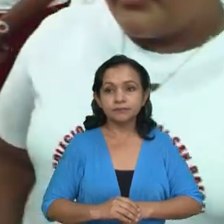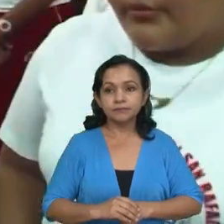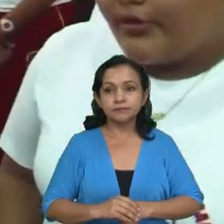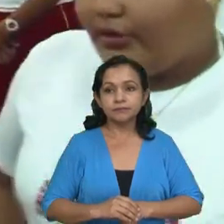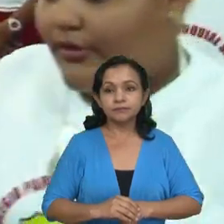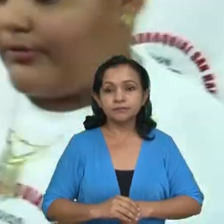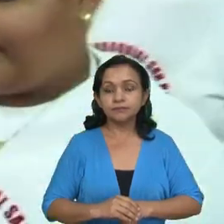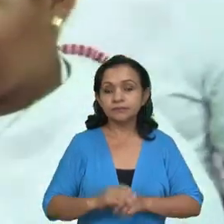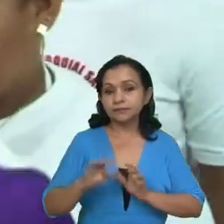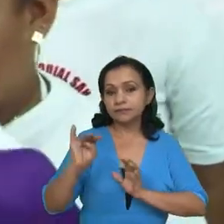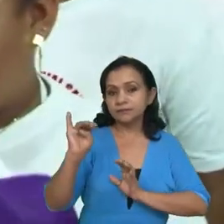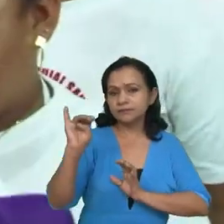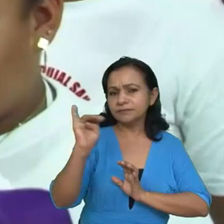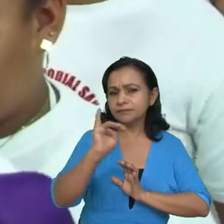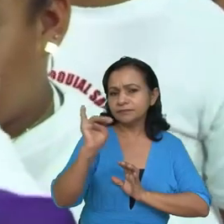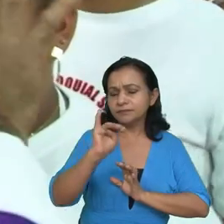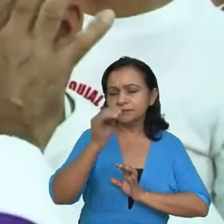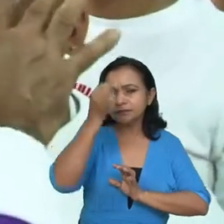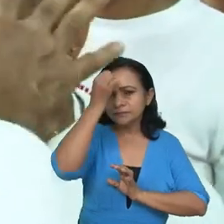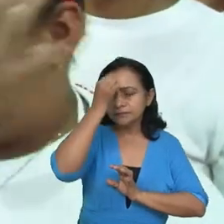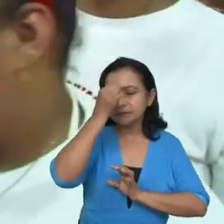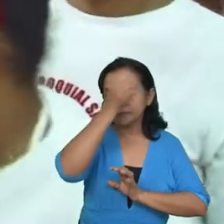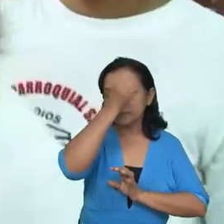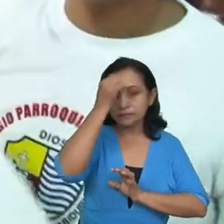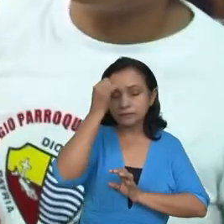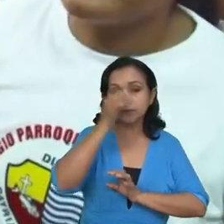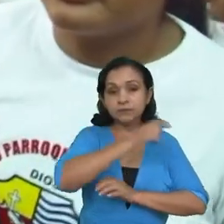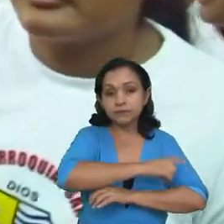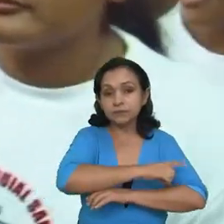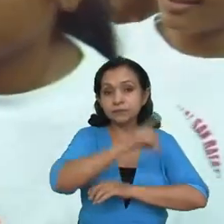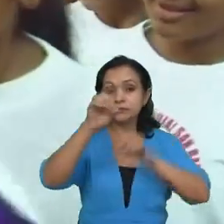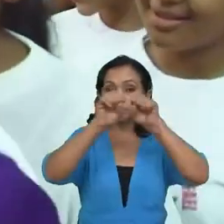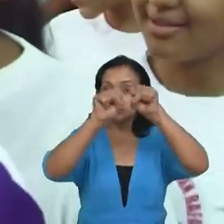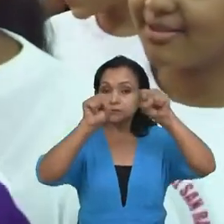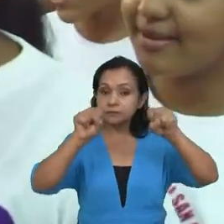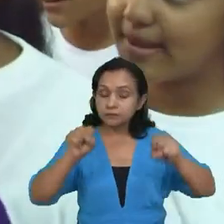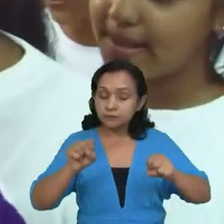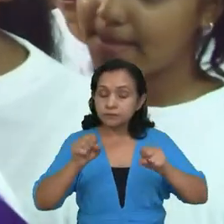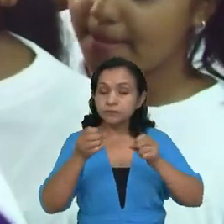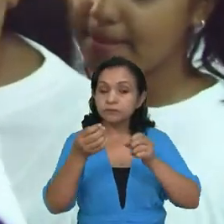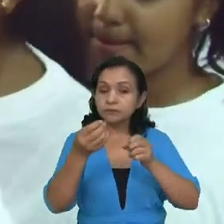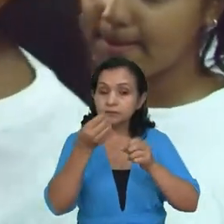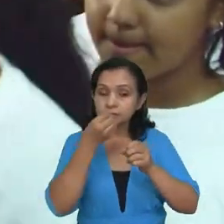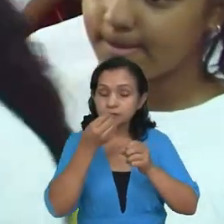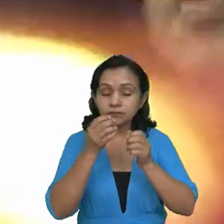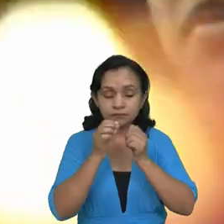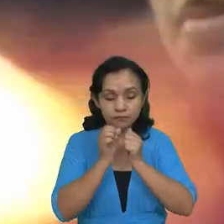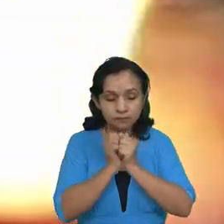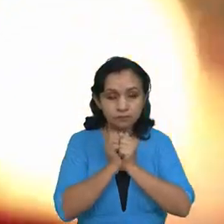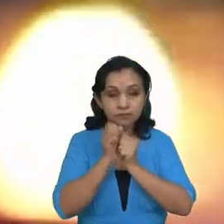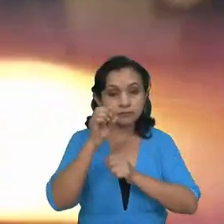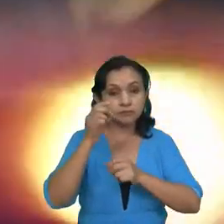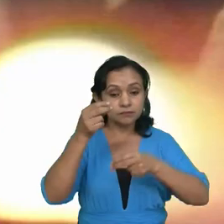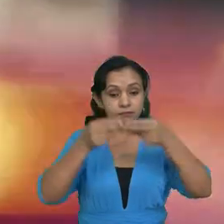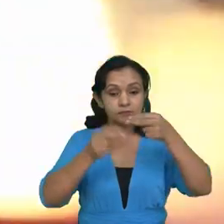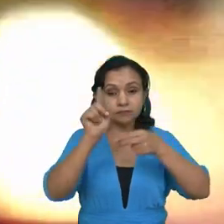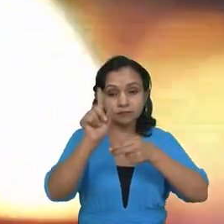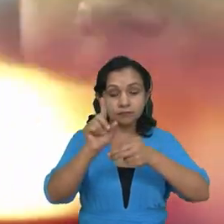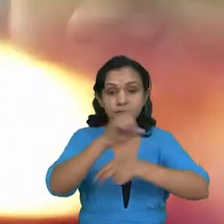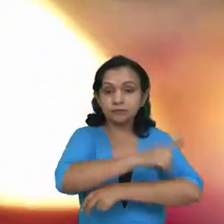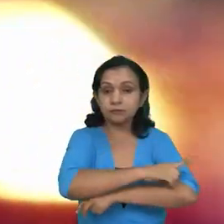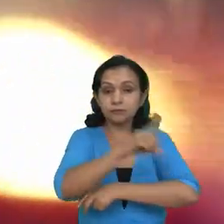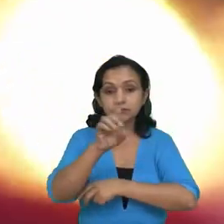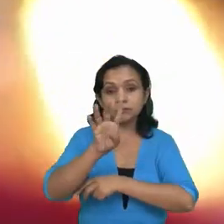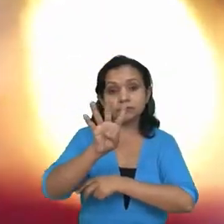el miércoles de ceniza es un día santo de ayuno y de oración es el primer día de la cuaresma que son los